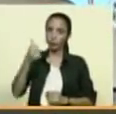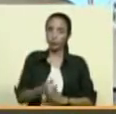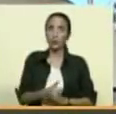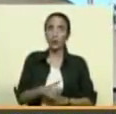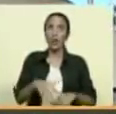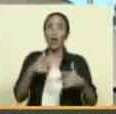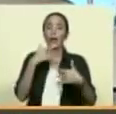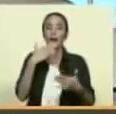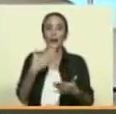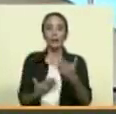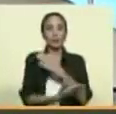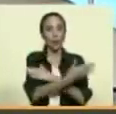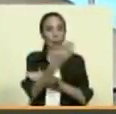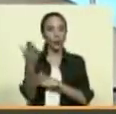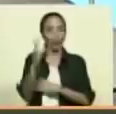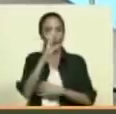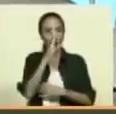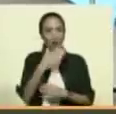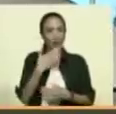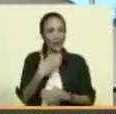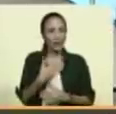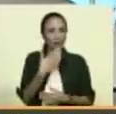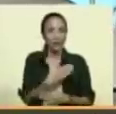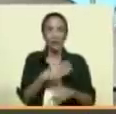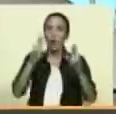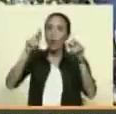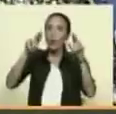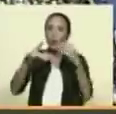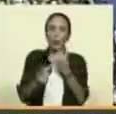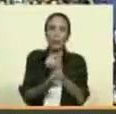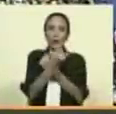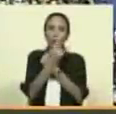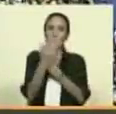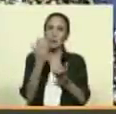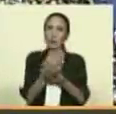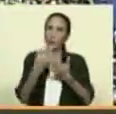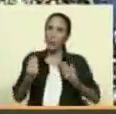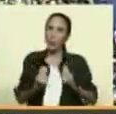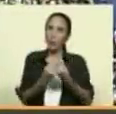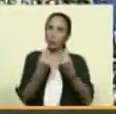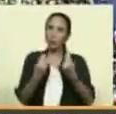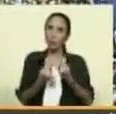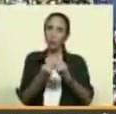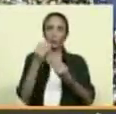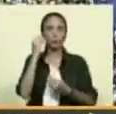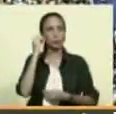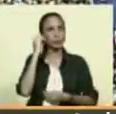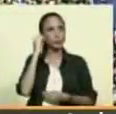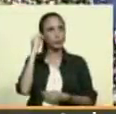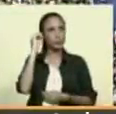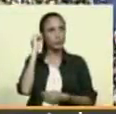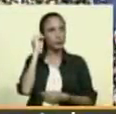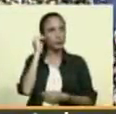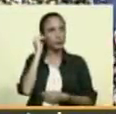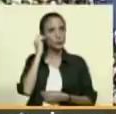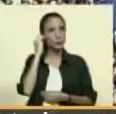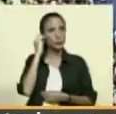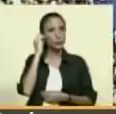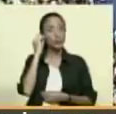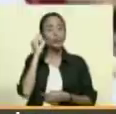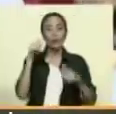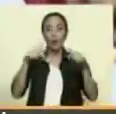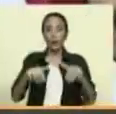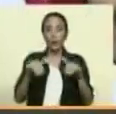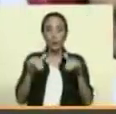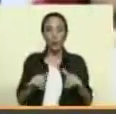decirle, gracias al pueblo de Barinas que jamás me ha dejado solo. Vengo a decirle, aquí está, misión